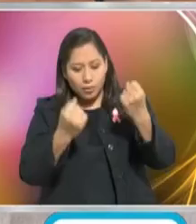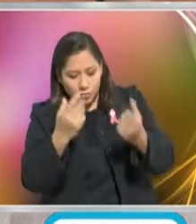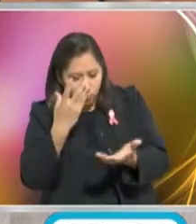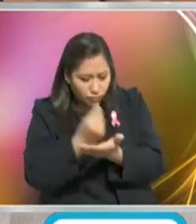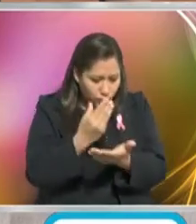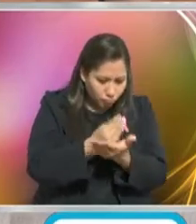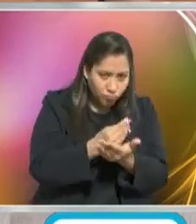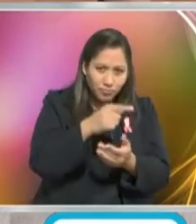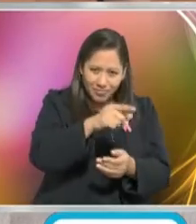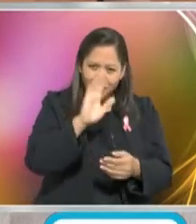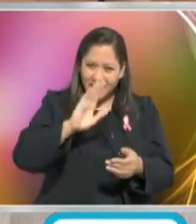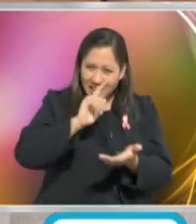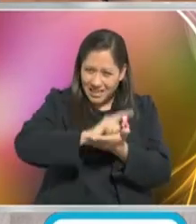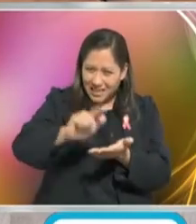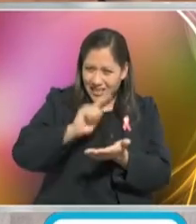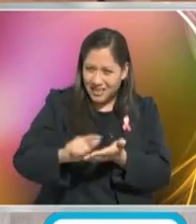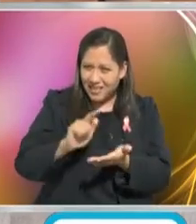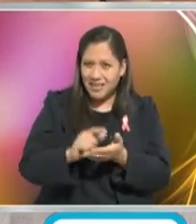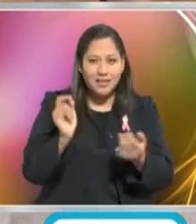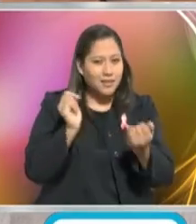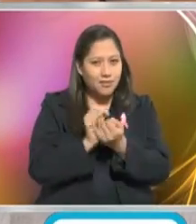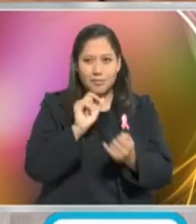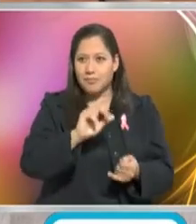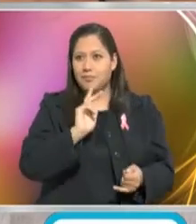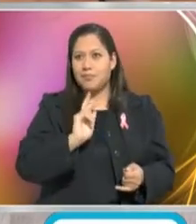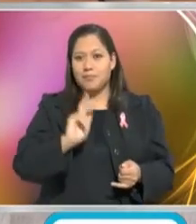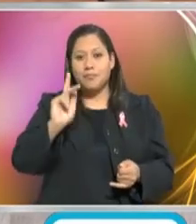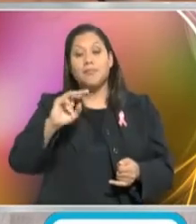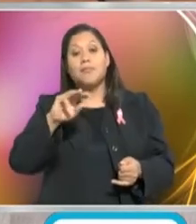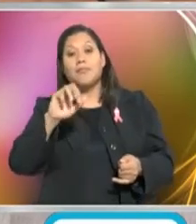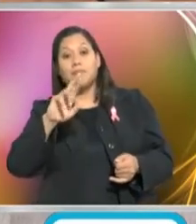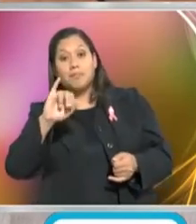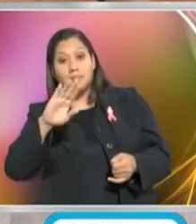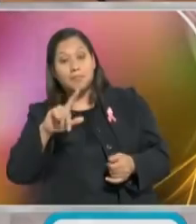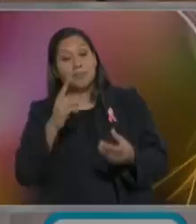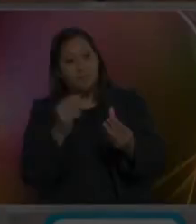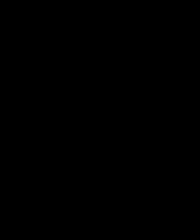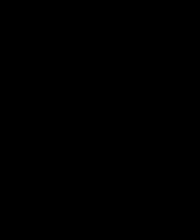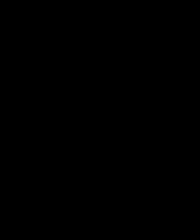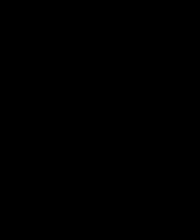servicio. Tienes Así es. que Mantenimiento, limpiarlo, exactamente. Hay que mantenimiento, mantener también nuestro totalmente. cuerpo. Maribel, muchas Gracias. gracias. Ay, ¿de qué?